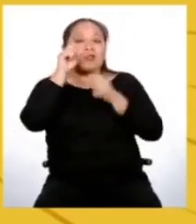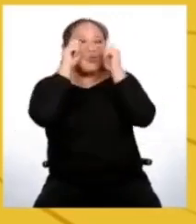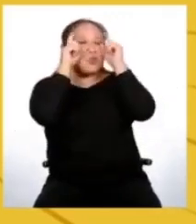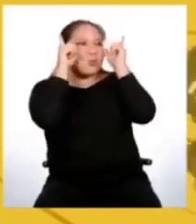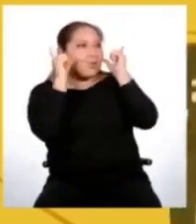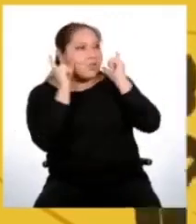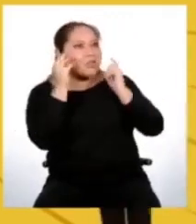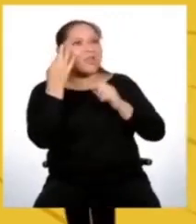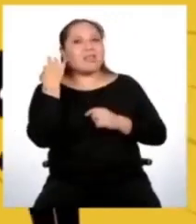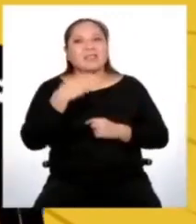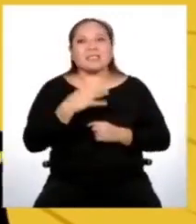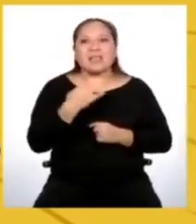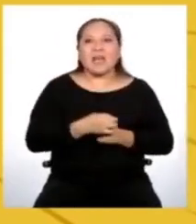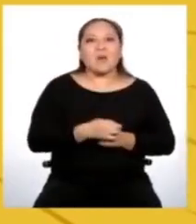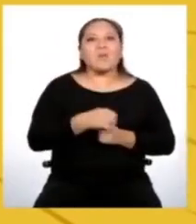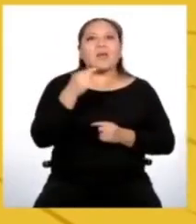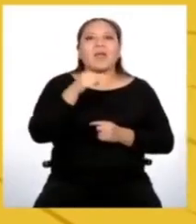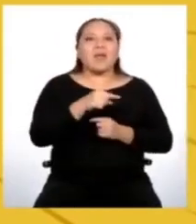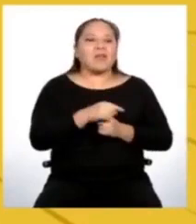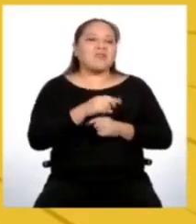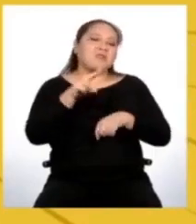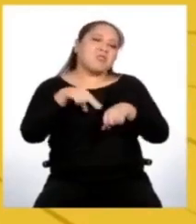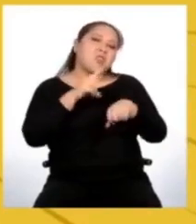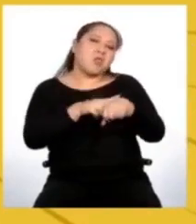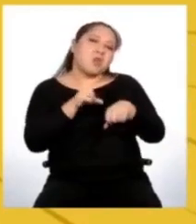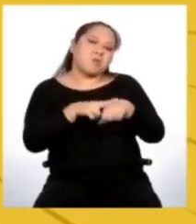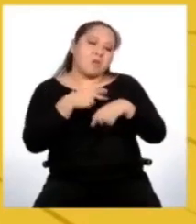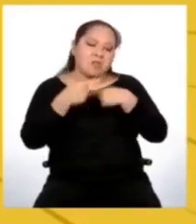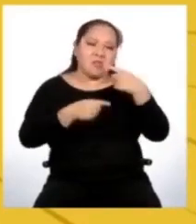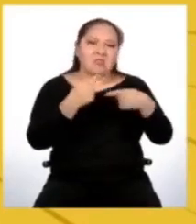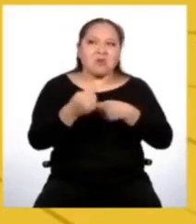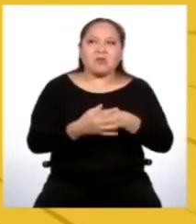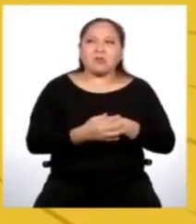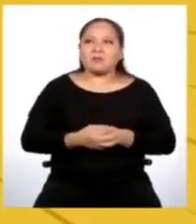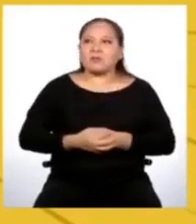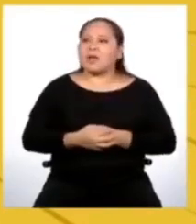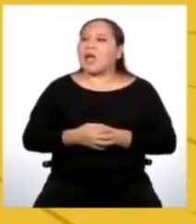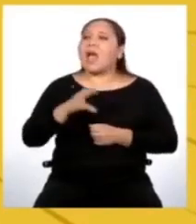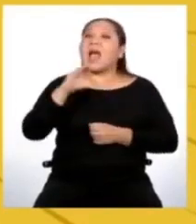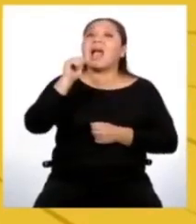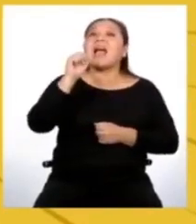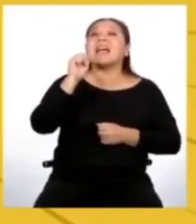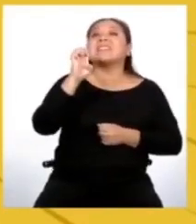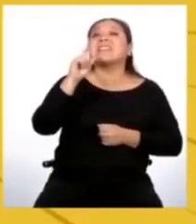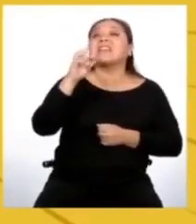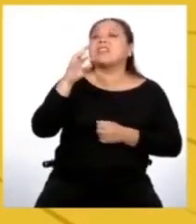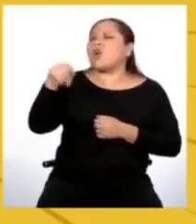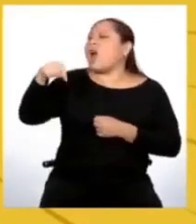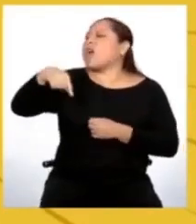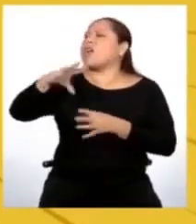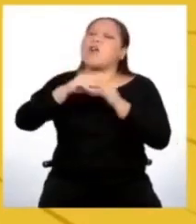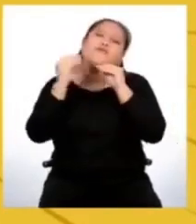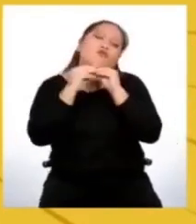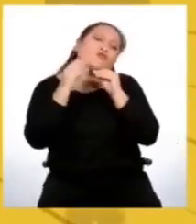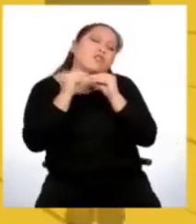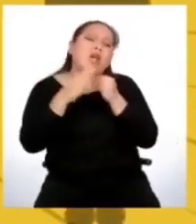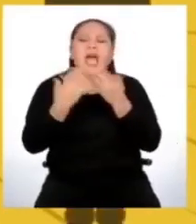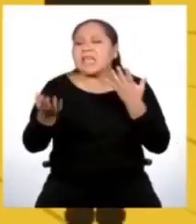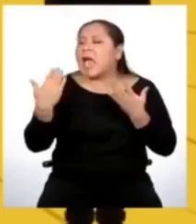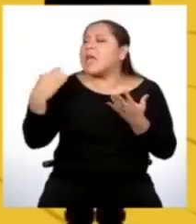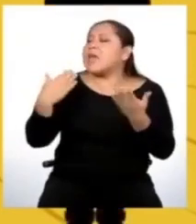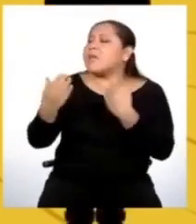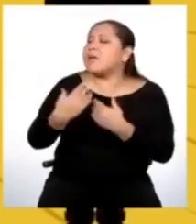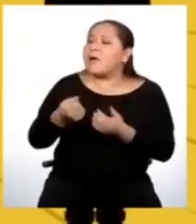sorprendido de que todo eso siempre le pareció normal y cotidiano. Caserito, caserito, venga, venga, aquí tiene frutita fresca, lleve,